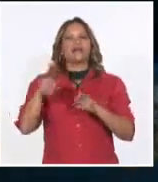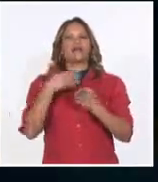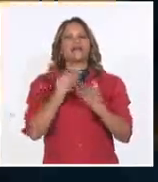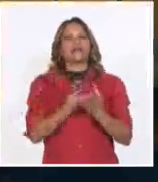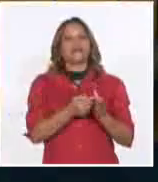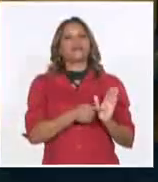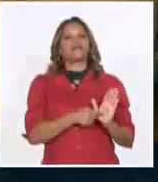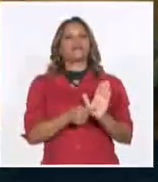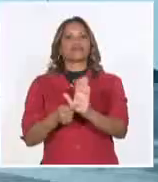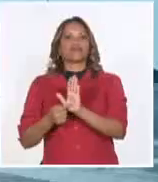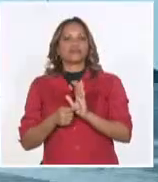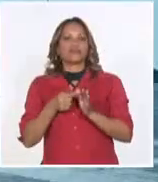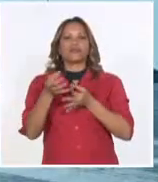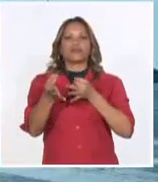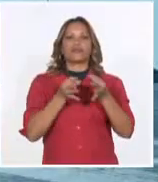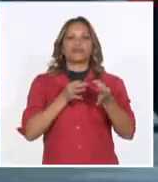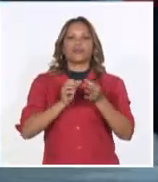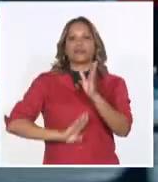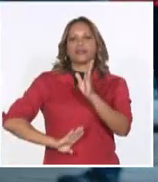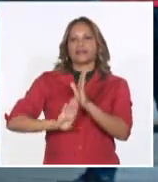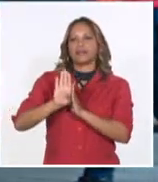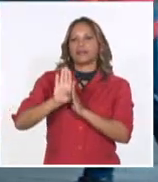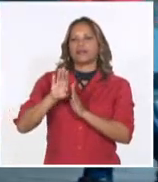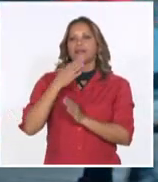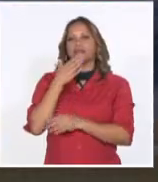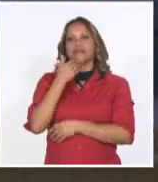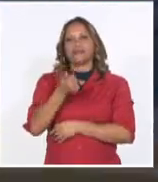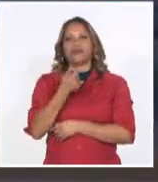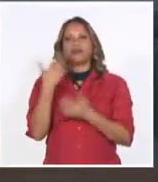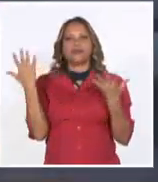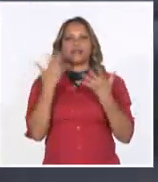en función del desarrollo y el beneficio